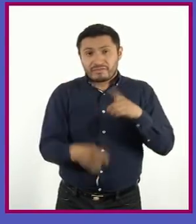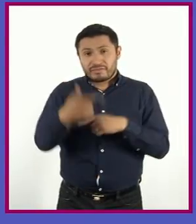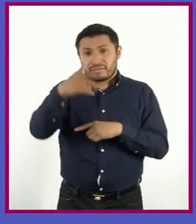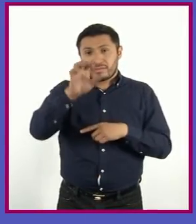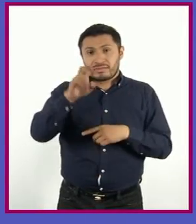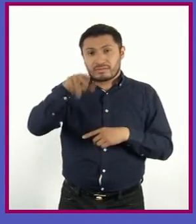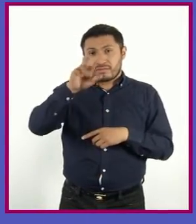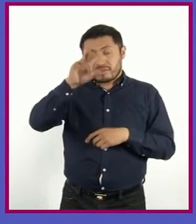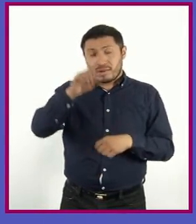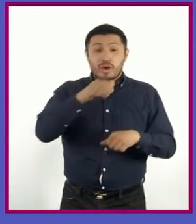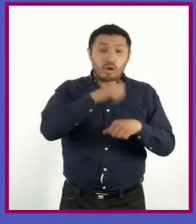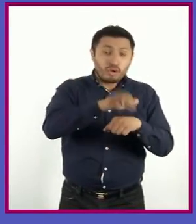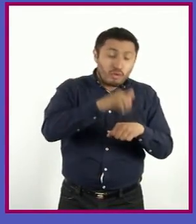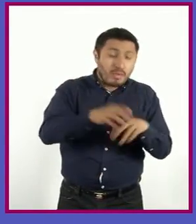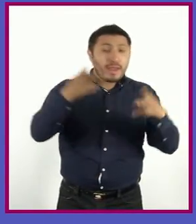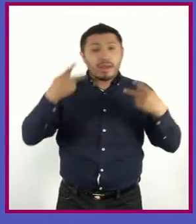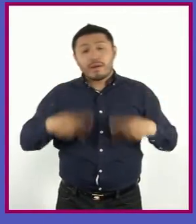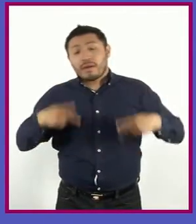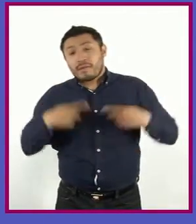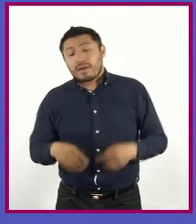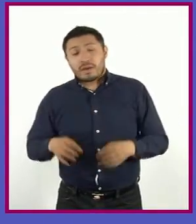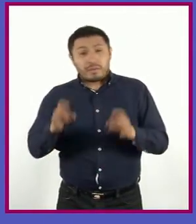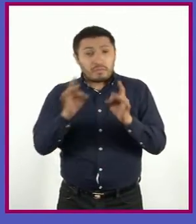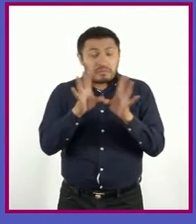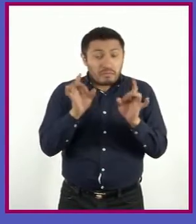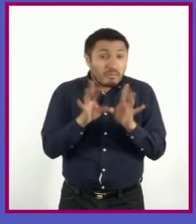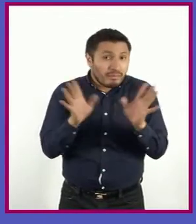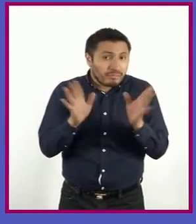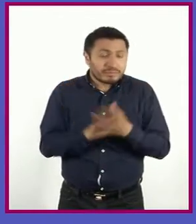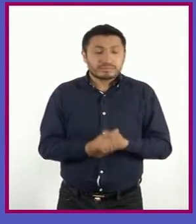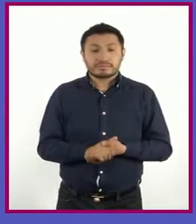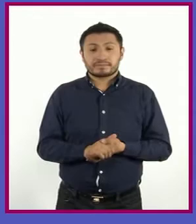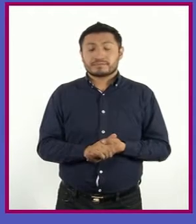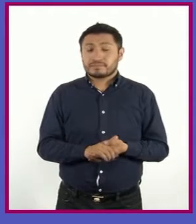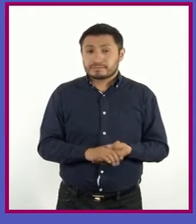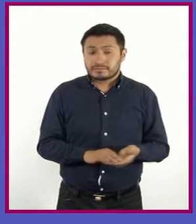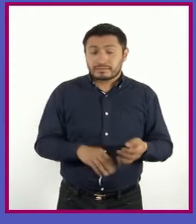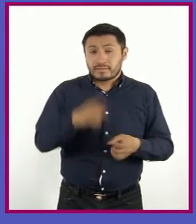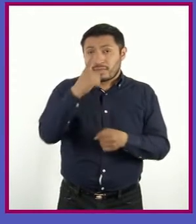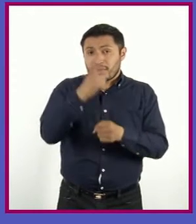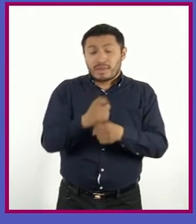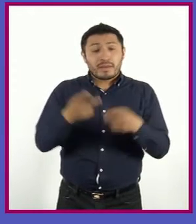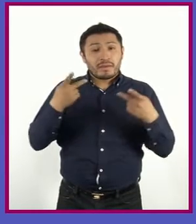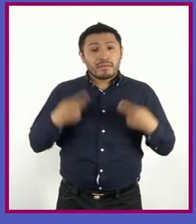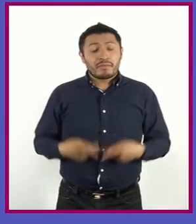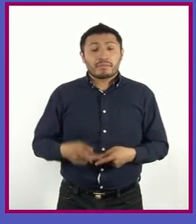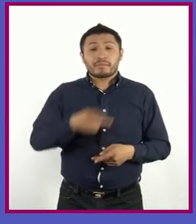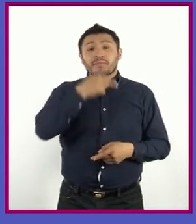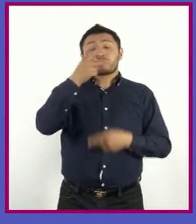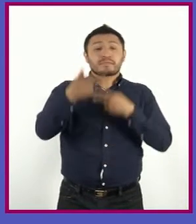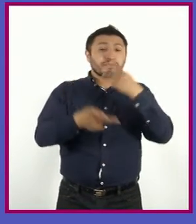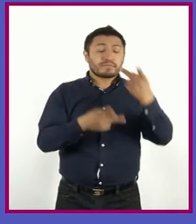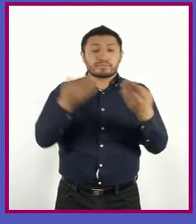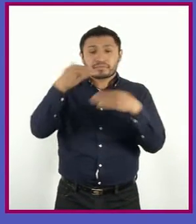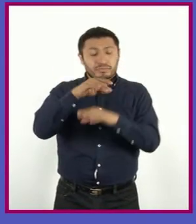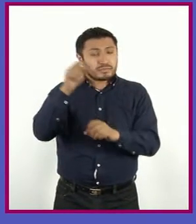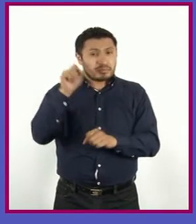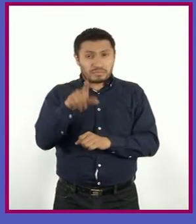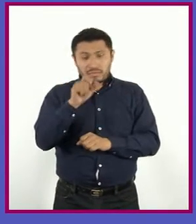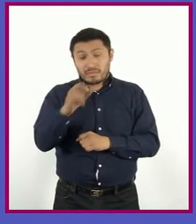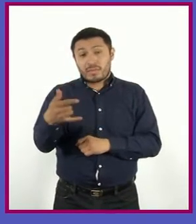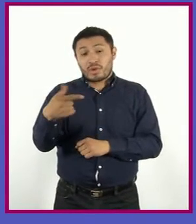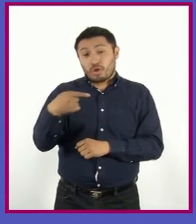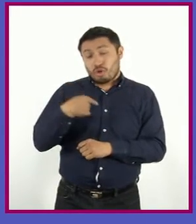el número, la persona y el caso. La primera persona es quien habla de sí misma, yo